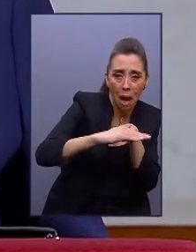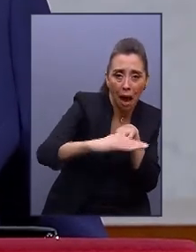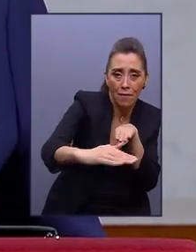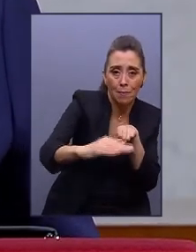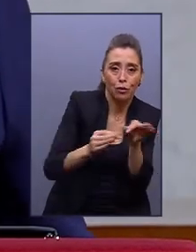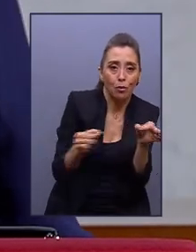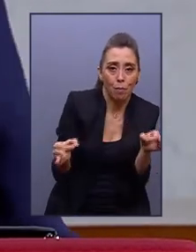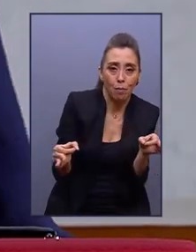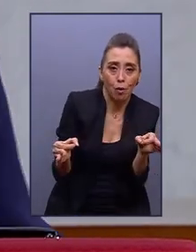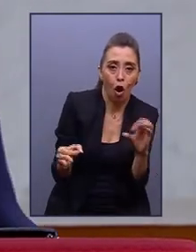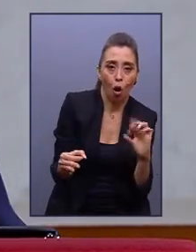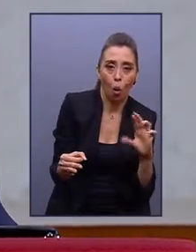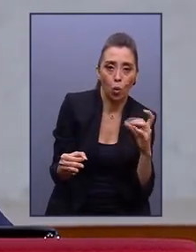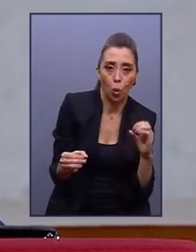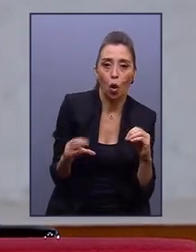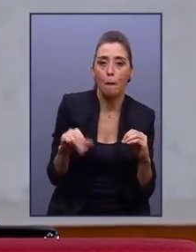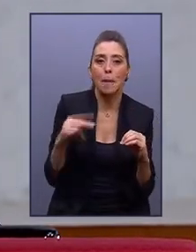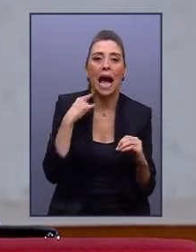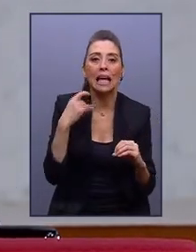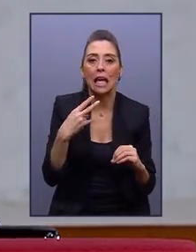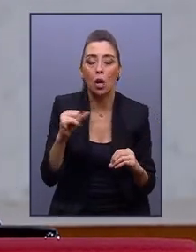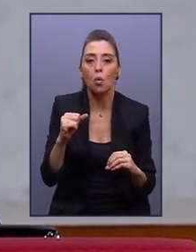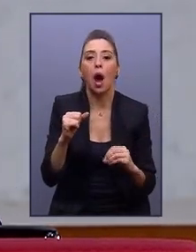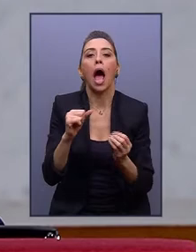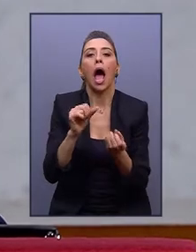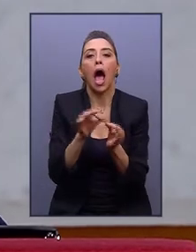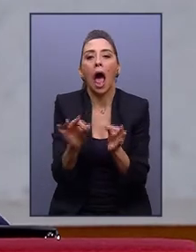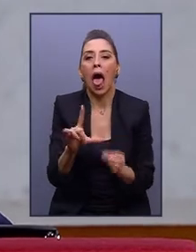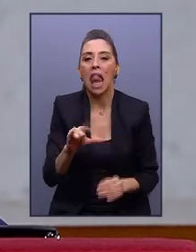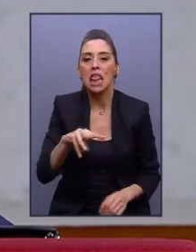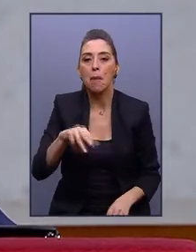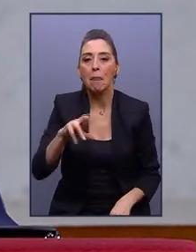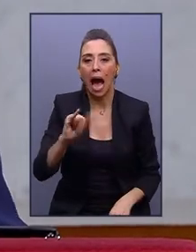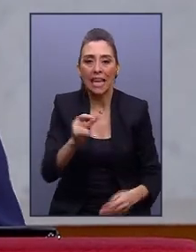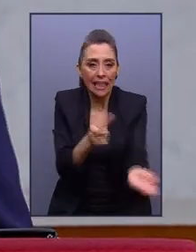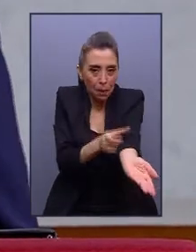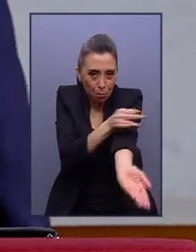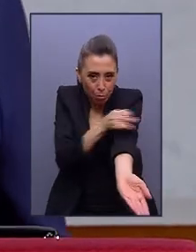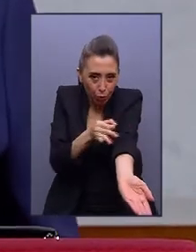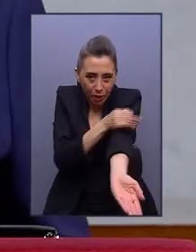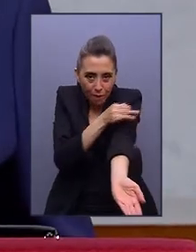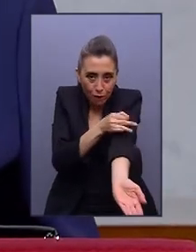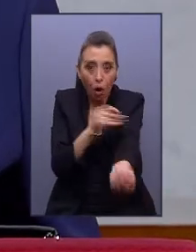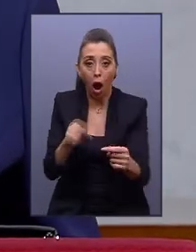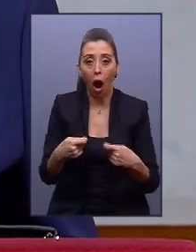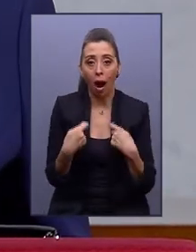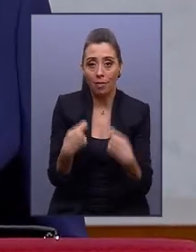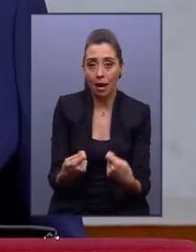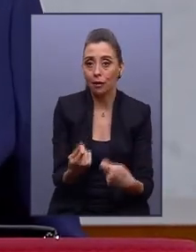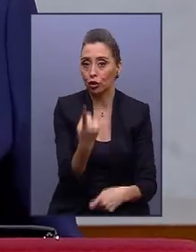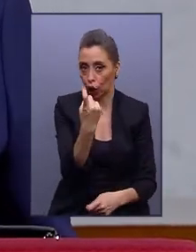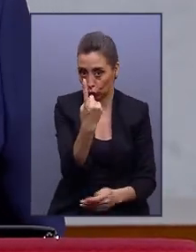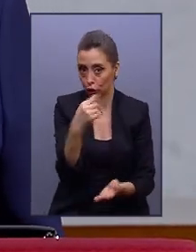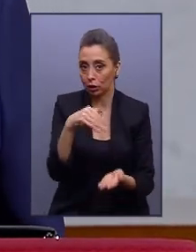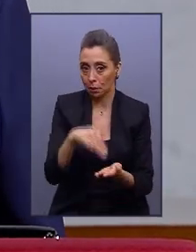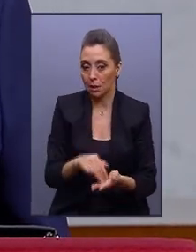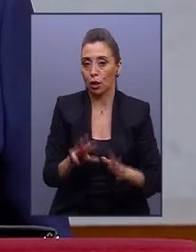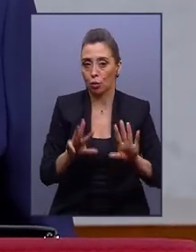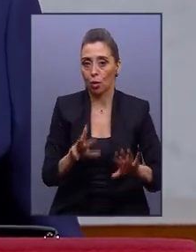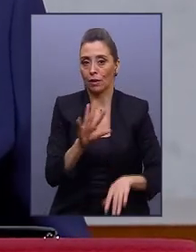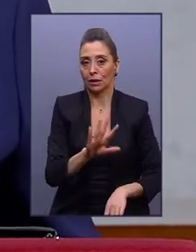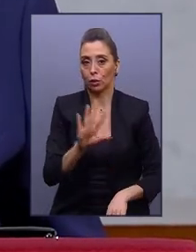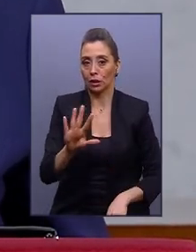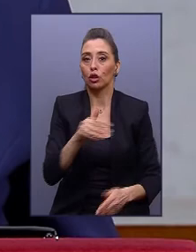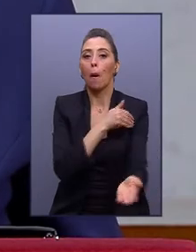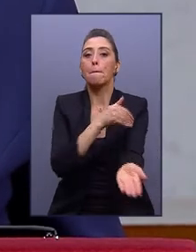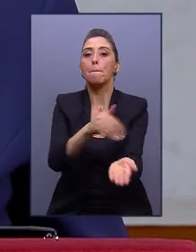las localidades de Soruco y Manquehue en la provincia de Limarí, que hoy se empieza a materializar con una inversión de 11.955